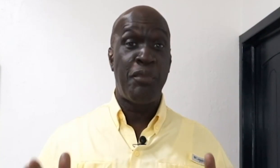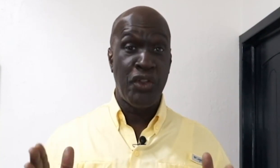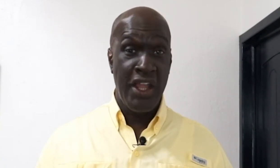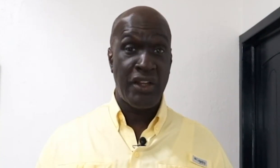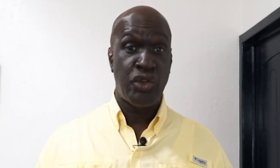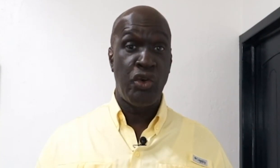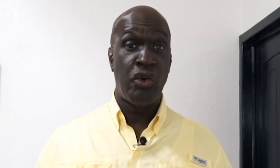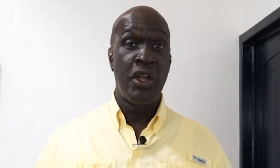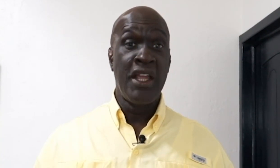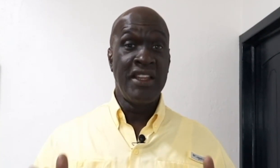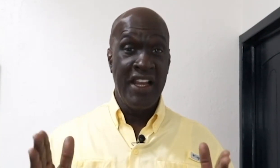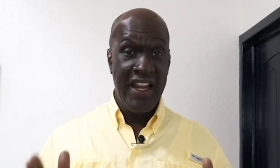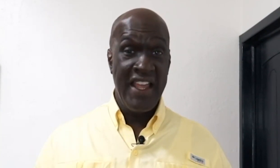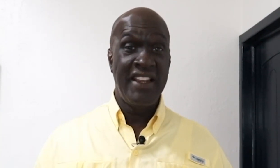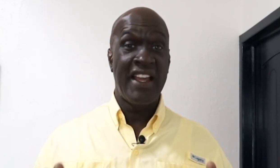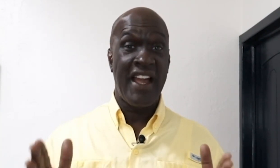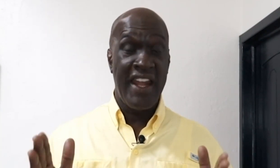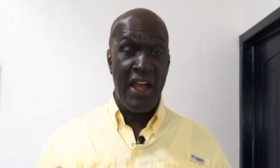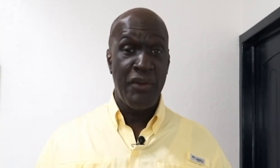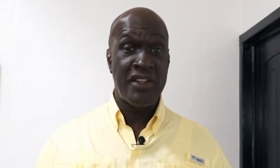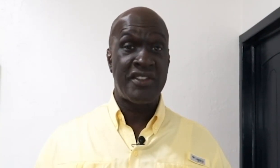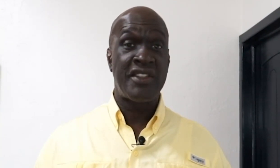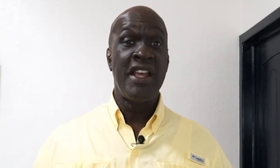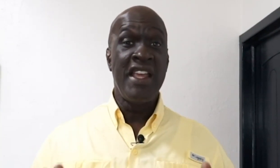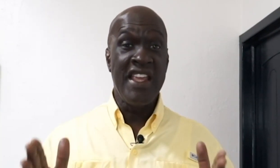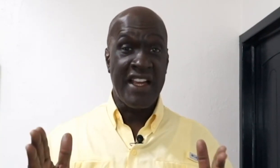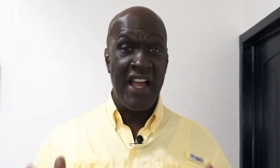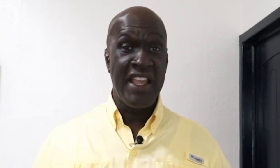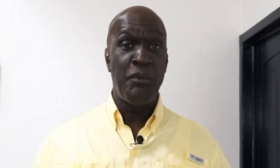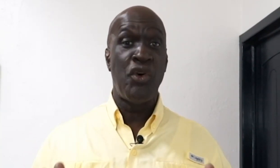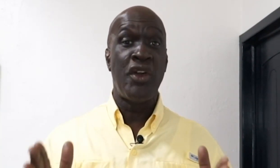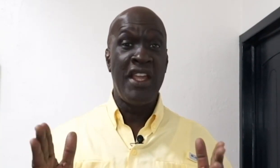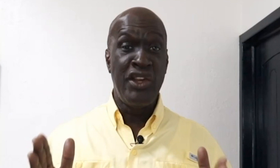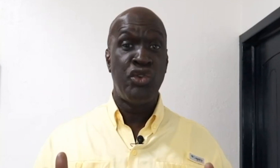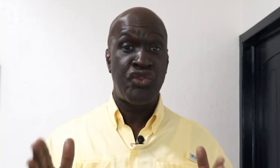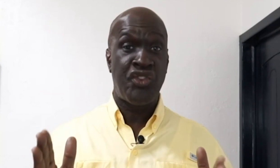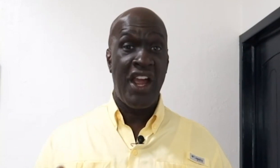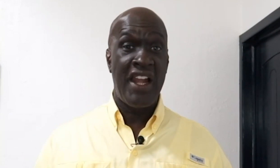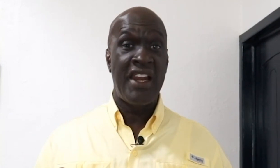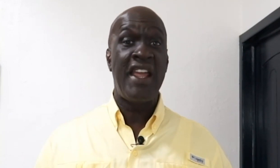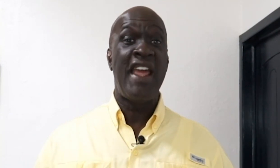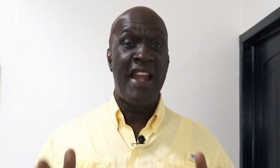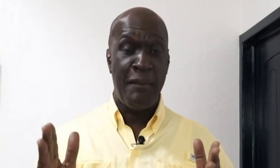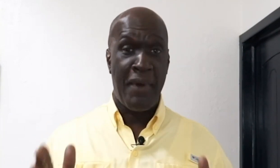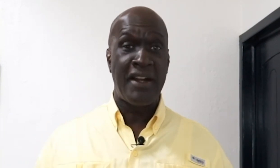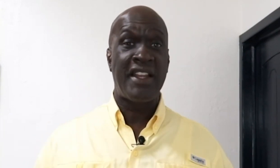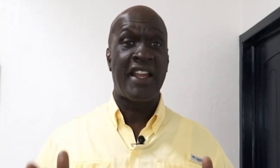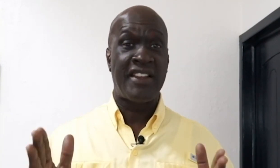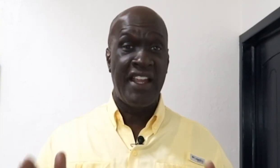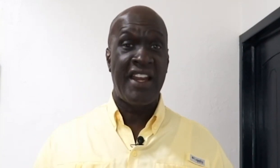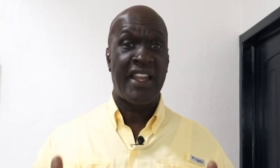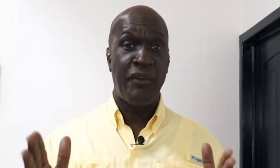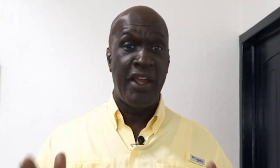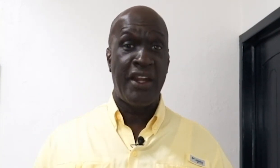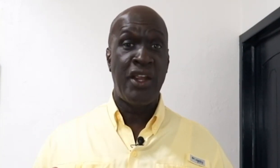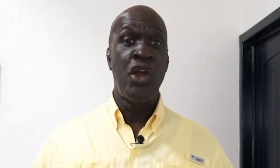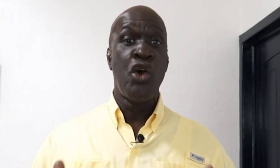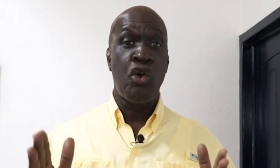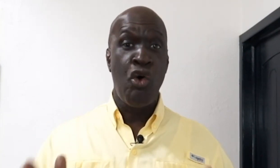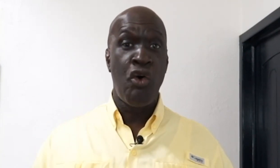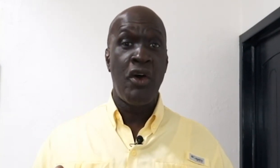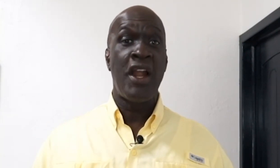el proyecto de ley de cannabis y cáñamo industrial en la parte que tiene que